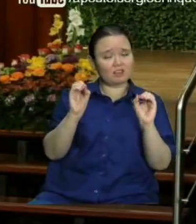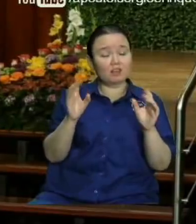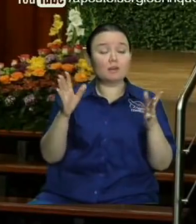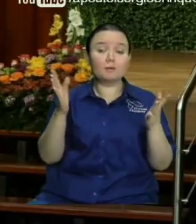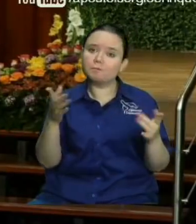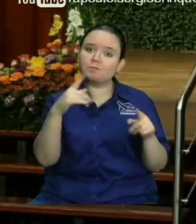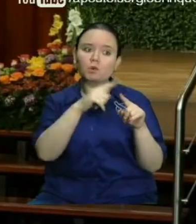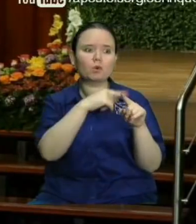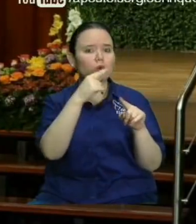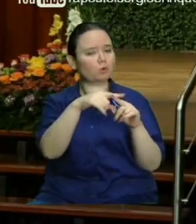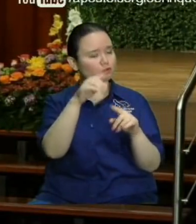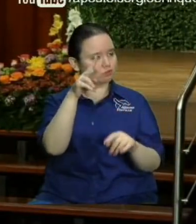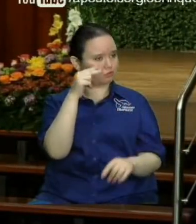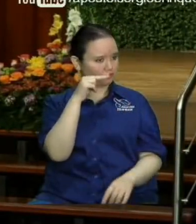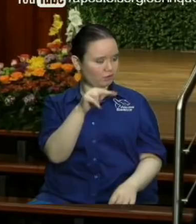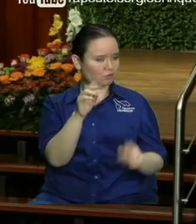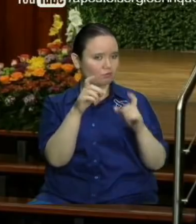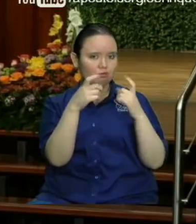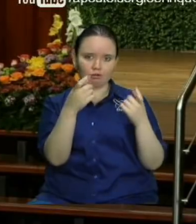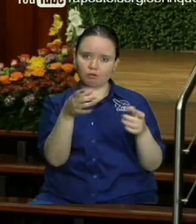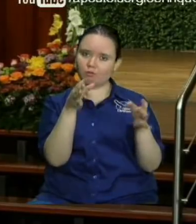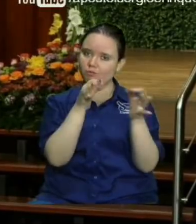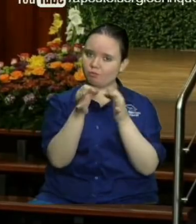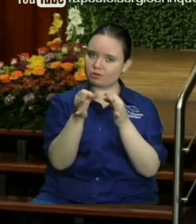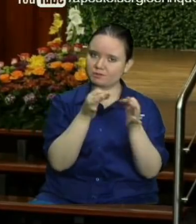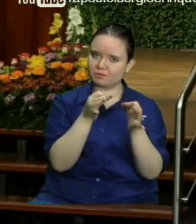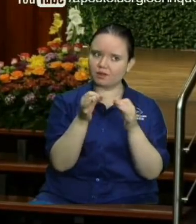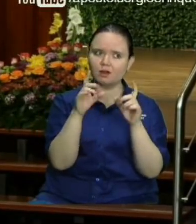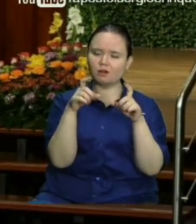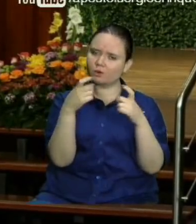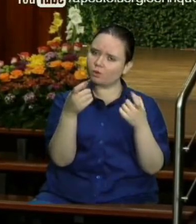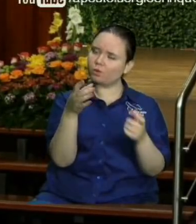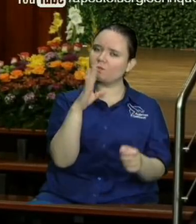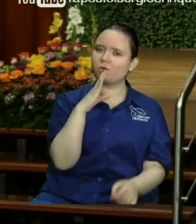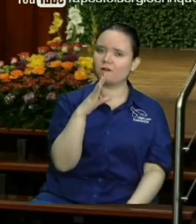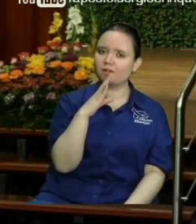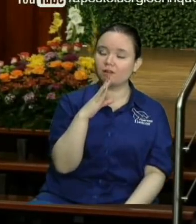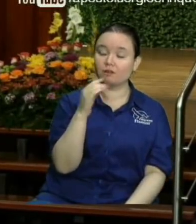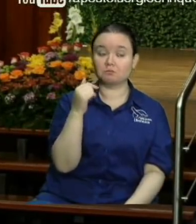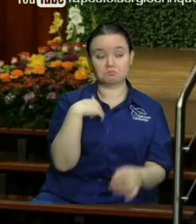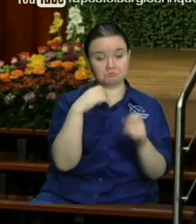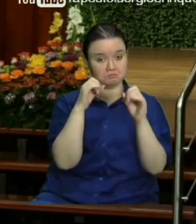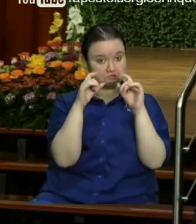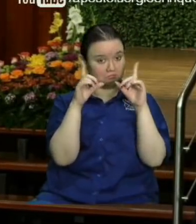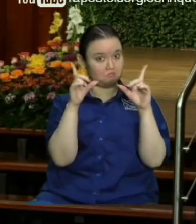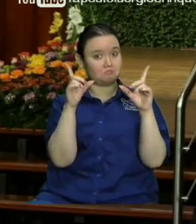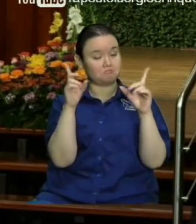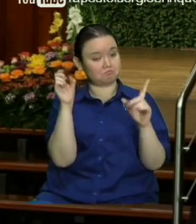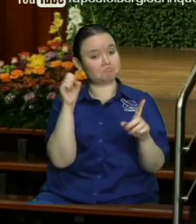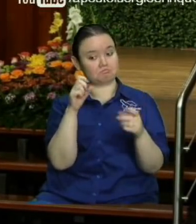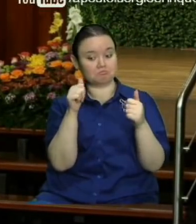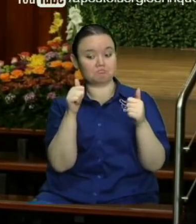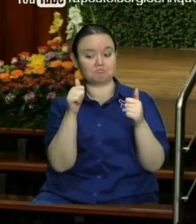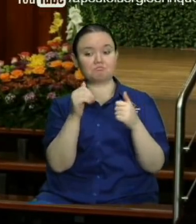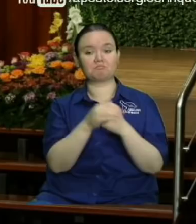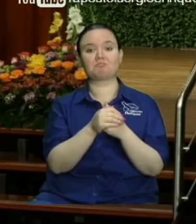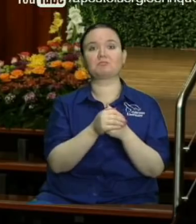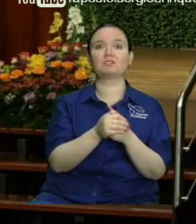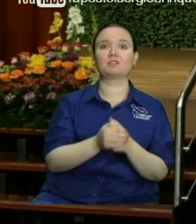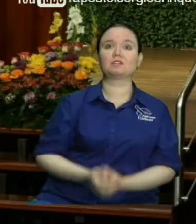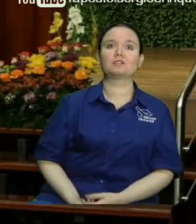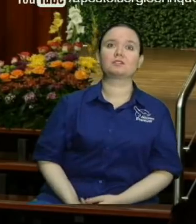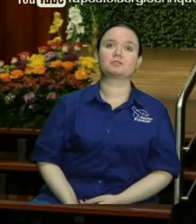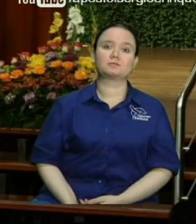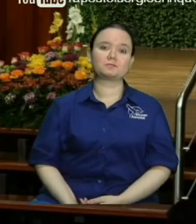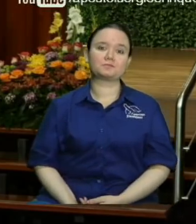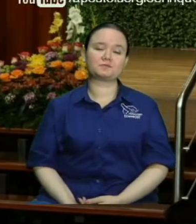oigo hablar y pensar, tienen una buena pensada. Eso sí, si uno los manda a hacer, ¿cómo recibirán el